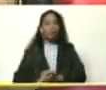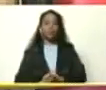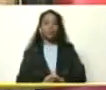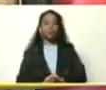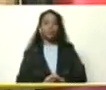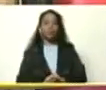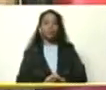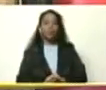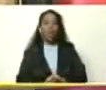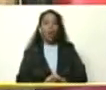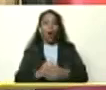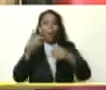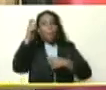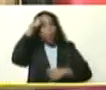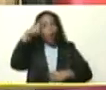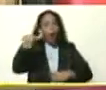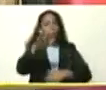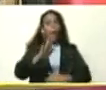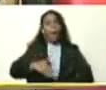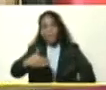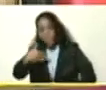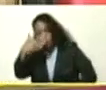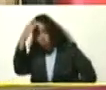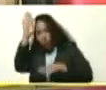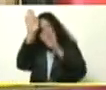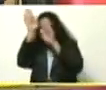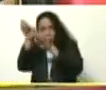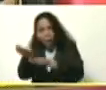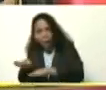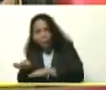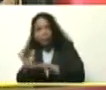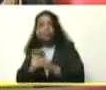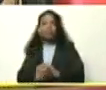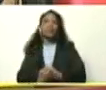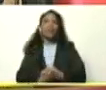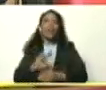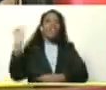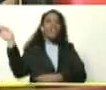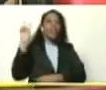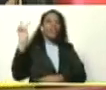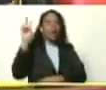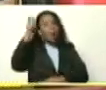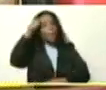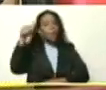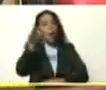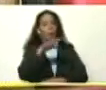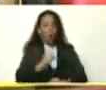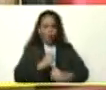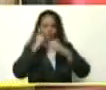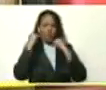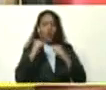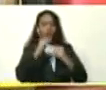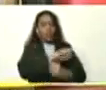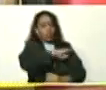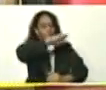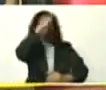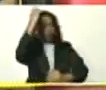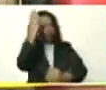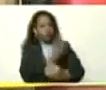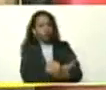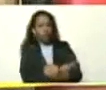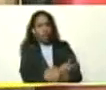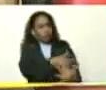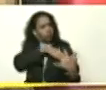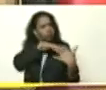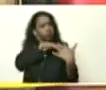Pueblo musulmán. Y Venezuela, un pueblo de guerreros, de batalladores,